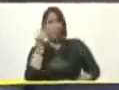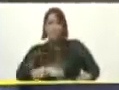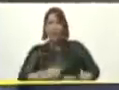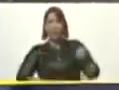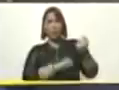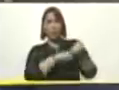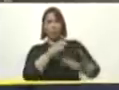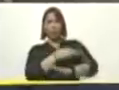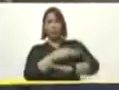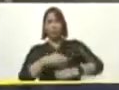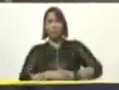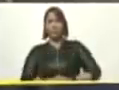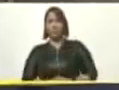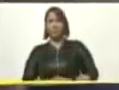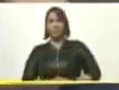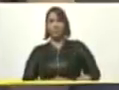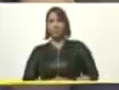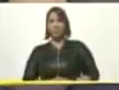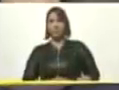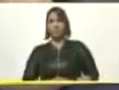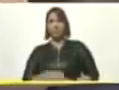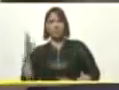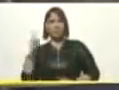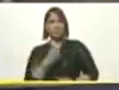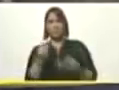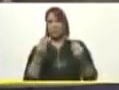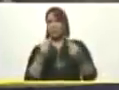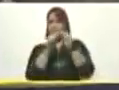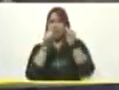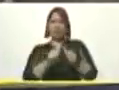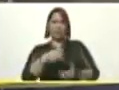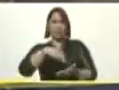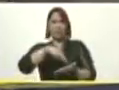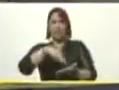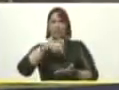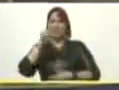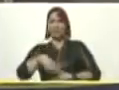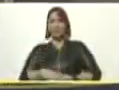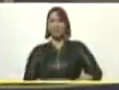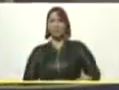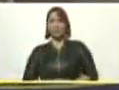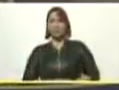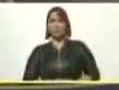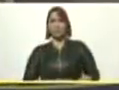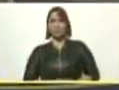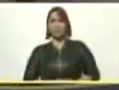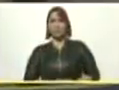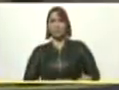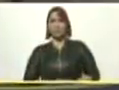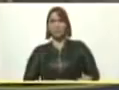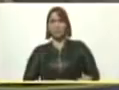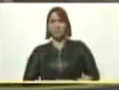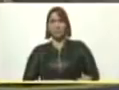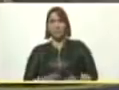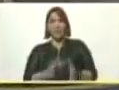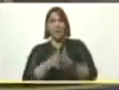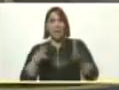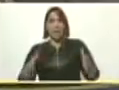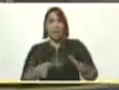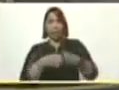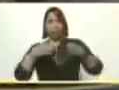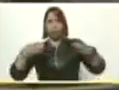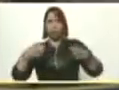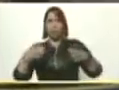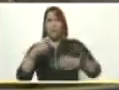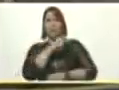la música y trajimos muchos artistas de salsa traemos a la al Gran Combo de Puerto Rico Jorge